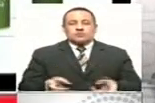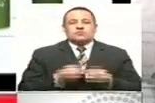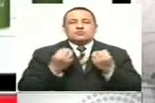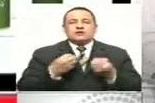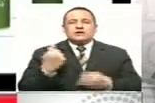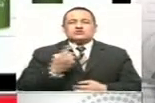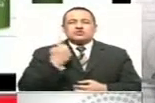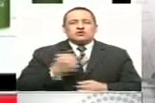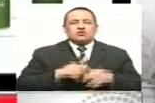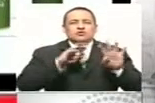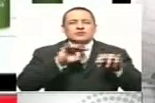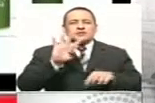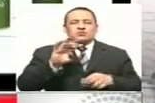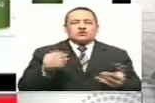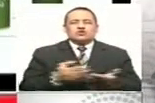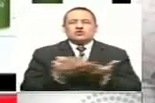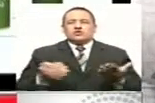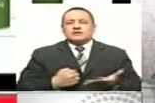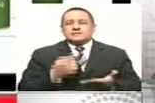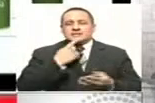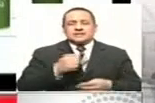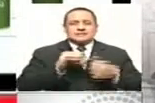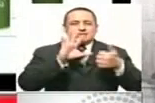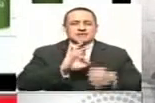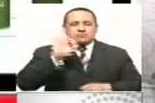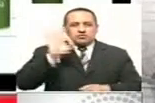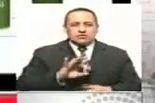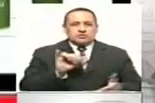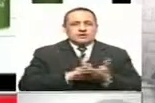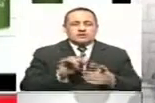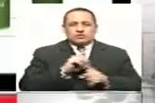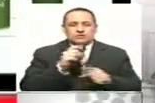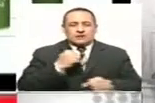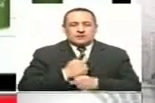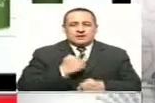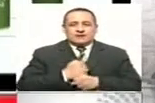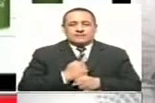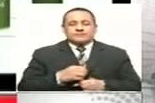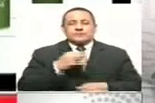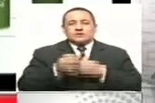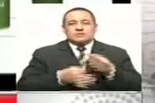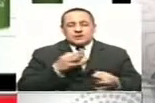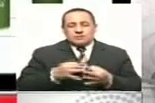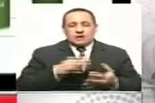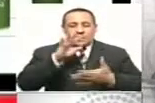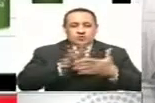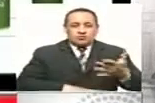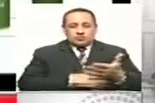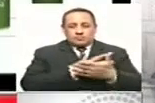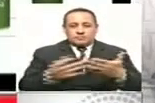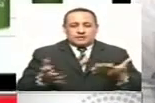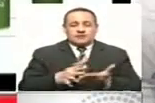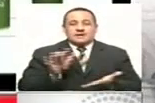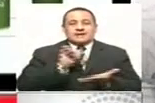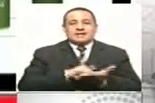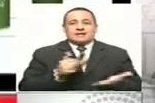solo 94%? ¿Dónde está ese 6% que no se ejecuta? Hay algunos pliegos que van